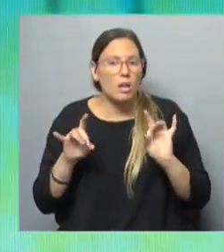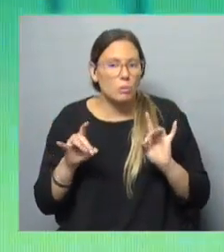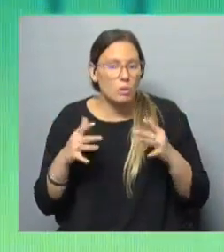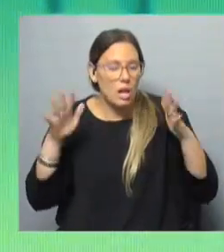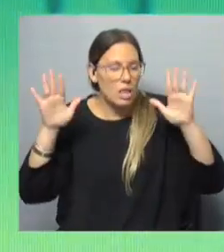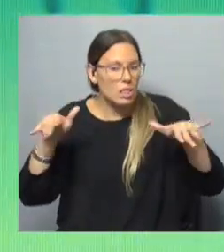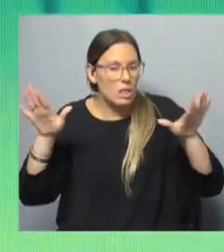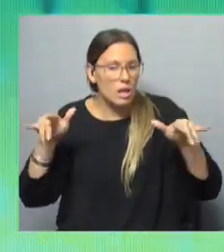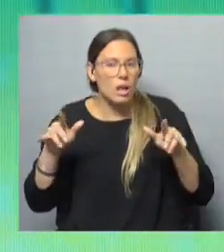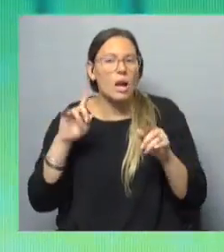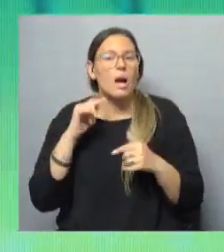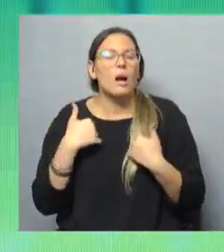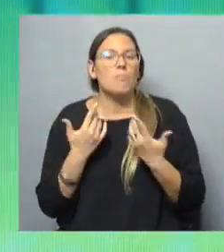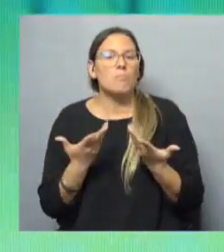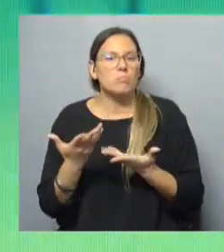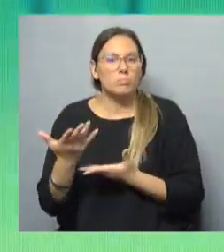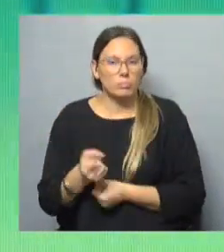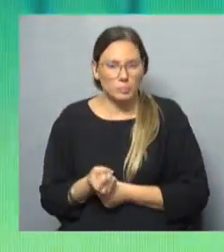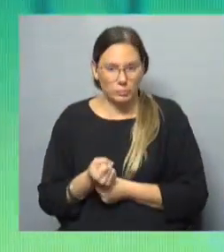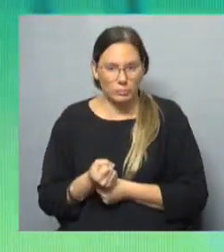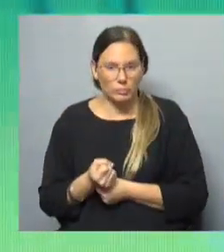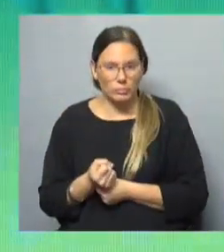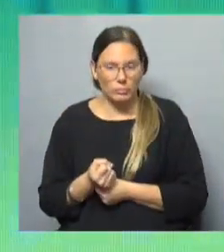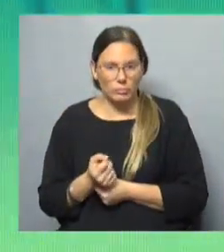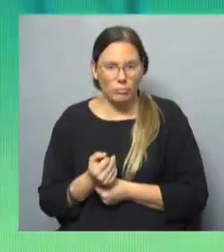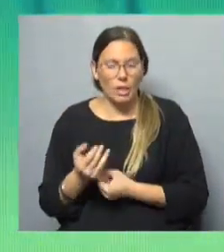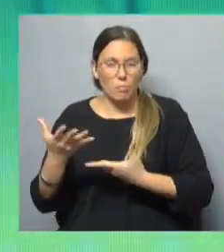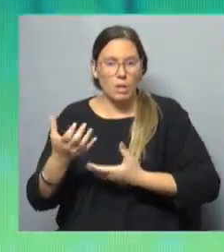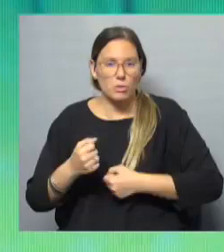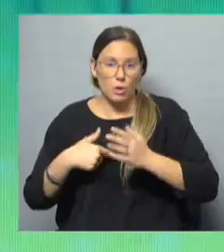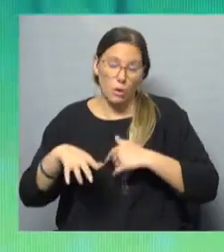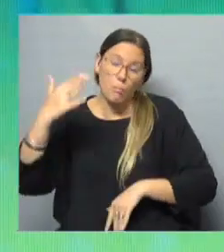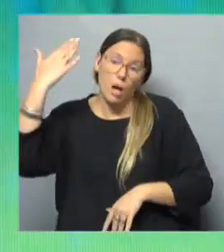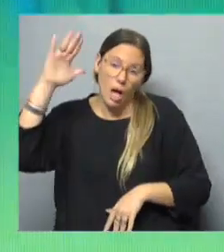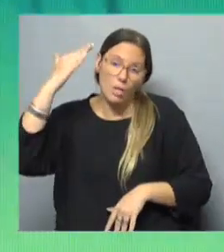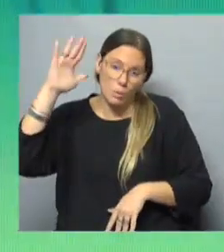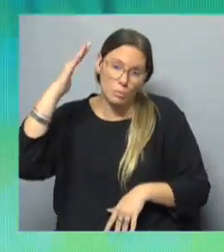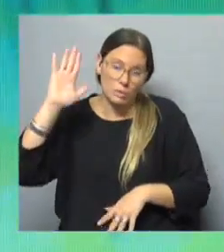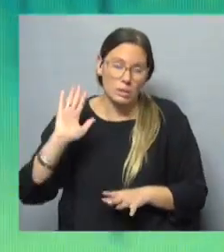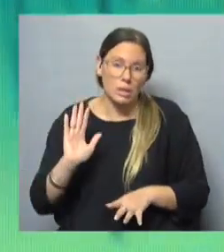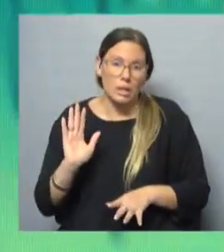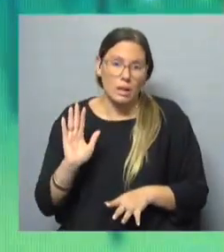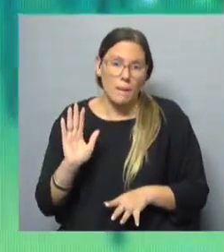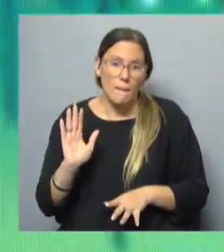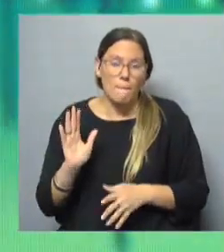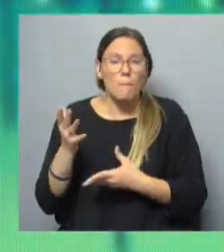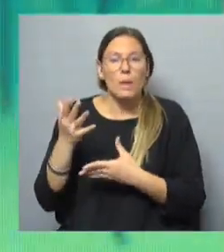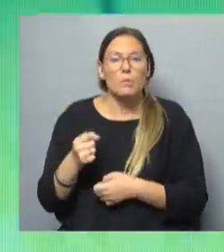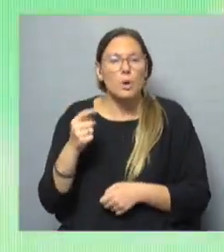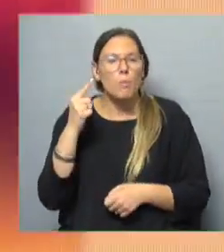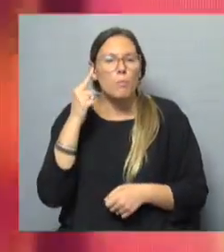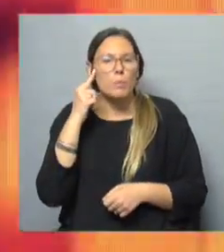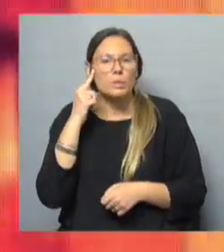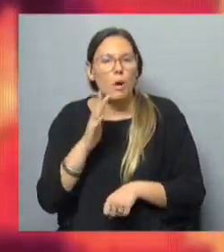que también a mí me ayudó mucho, que es algo que ahora que estoy más señora, la madurez me ha dado. Me ayudó mucho como pensar